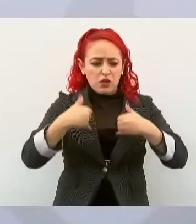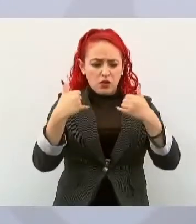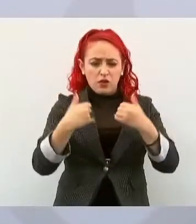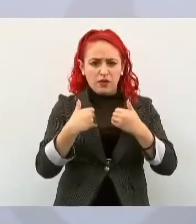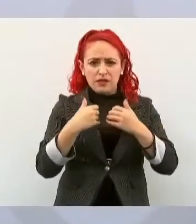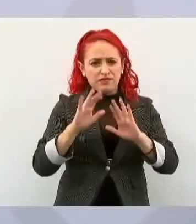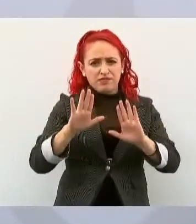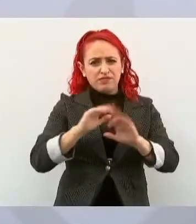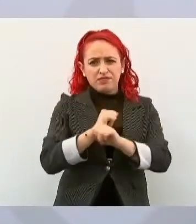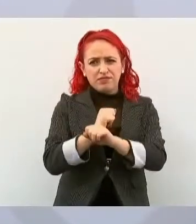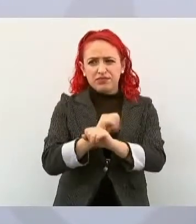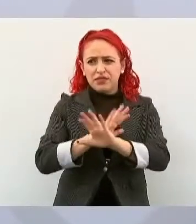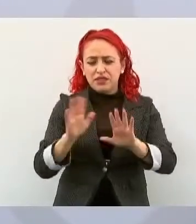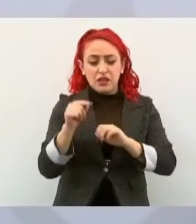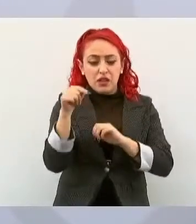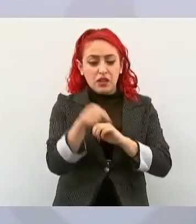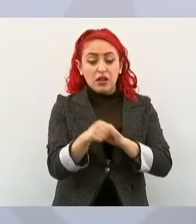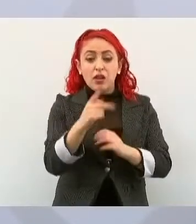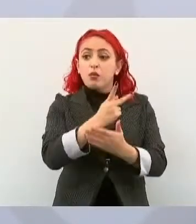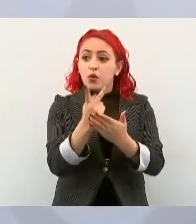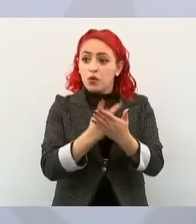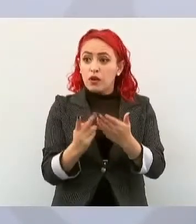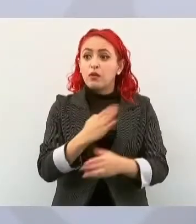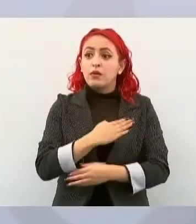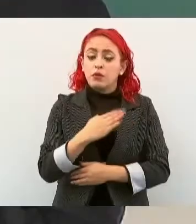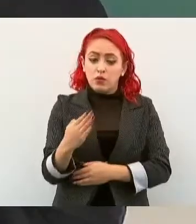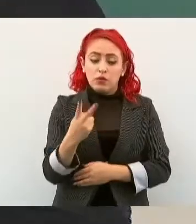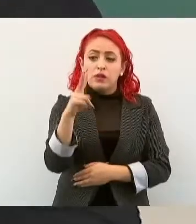Entonces, este programa es muy bueno.